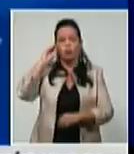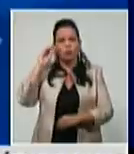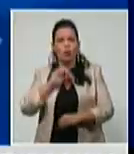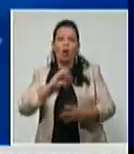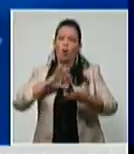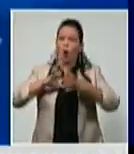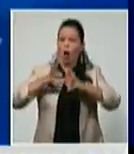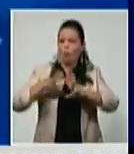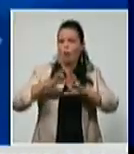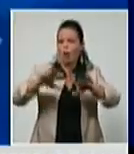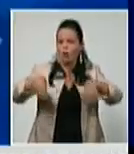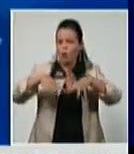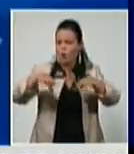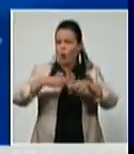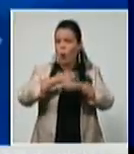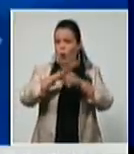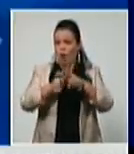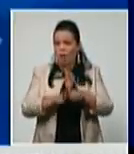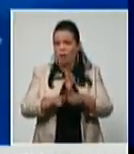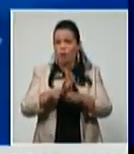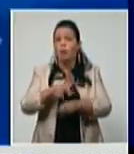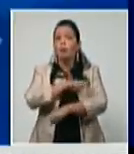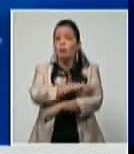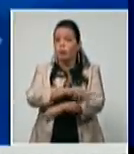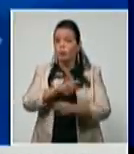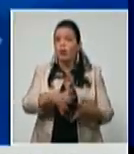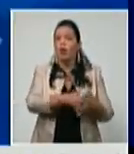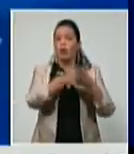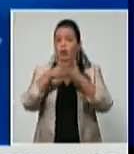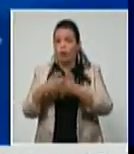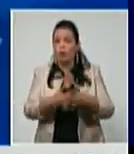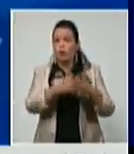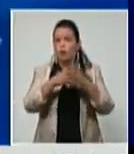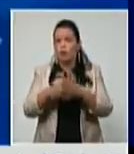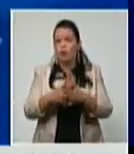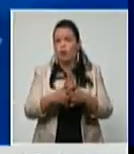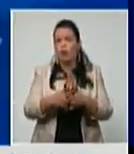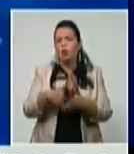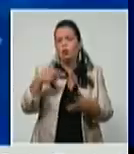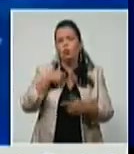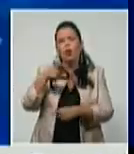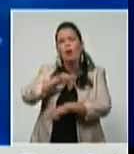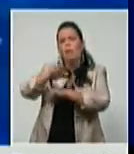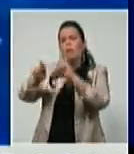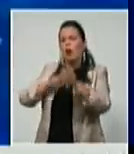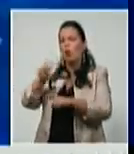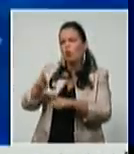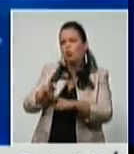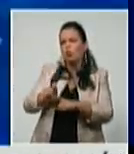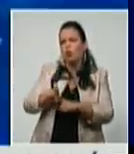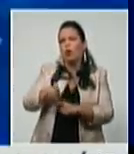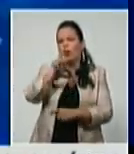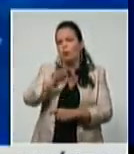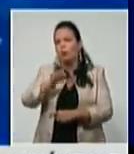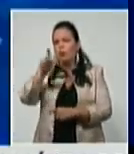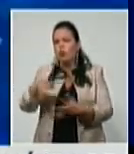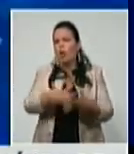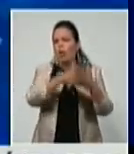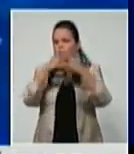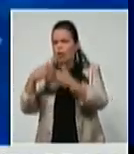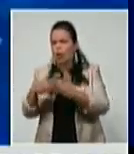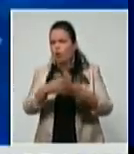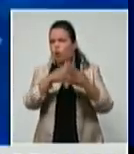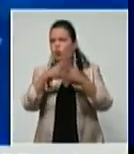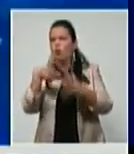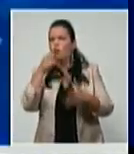en Estados Unidos, ¿habría restricciones de entrada para los viajeros procedentes de ese país? Es la primera pregunta. ¿Y